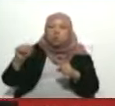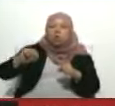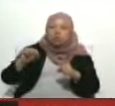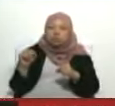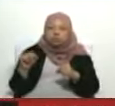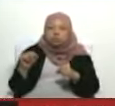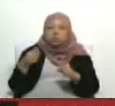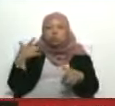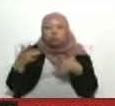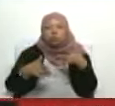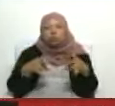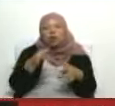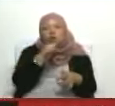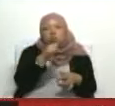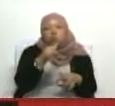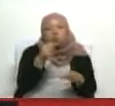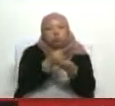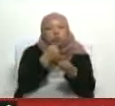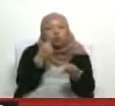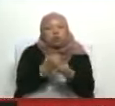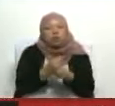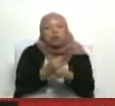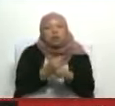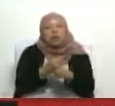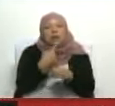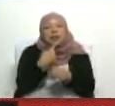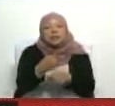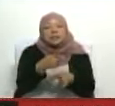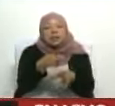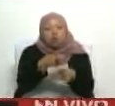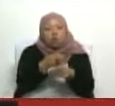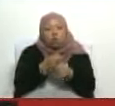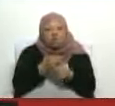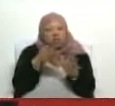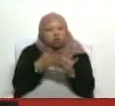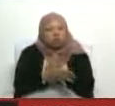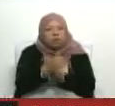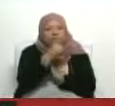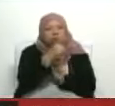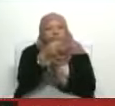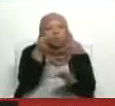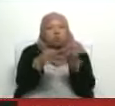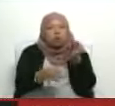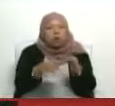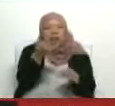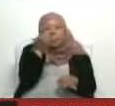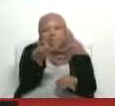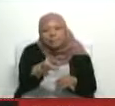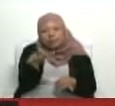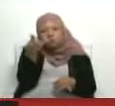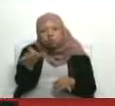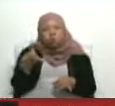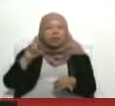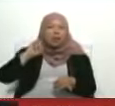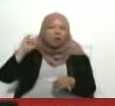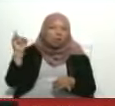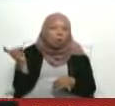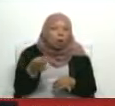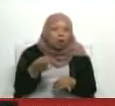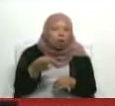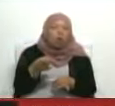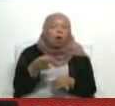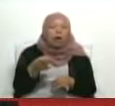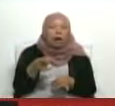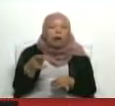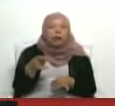para acceder a información confidencial relacionada con la seguridad presidencial. Siempre